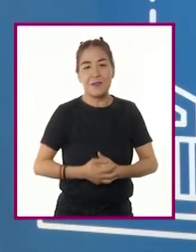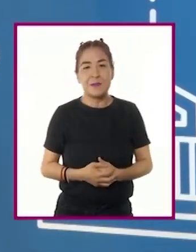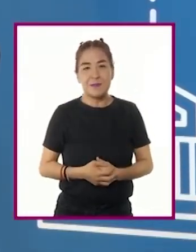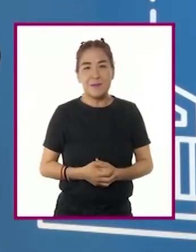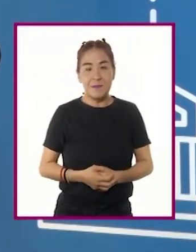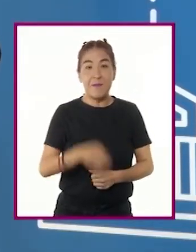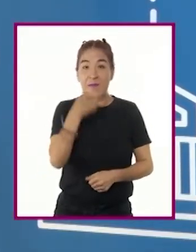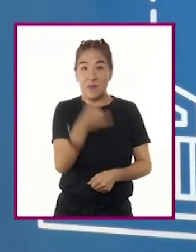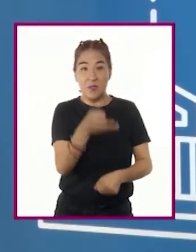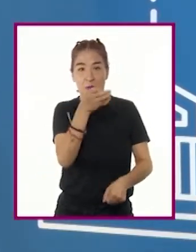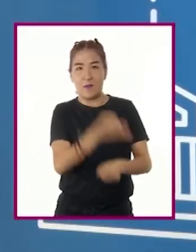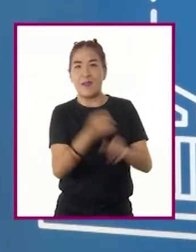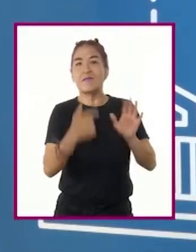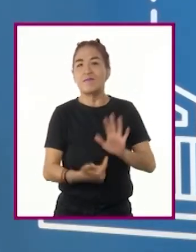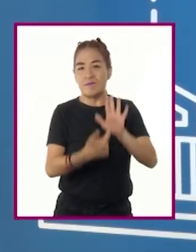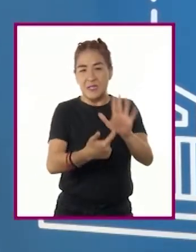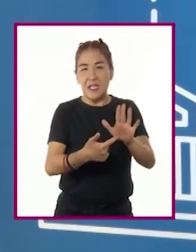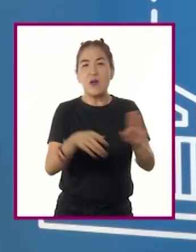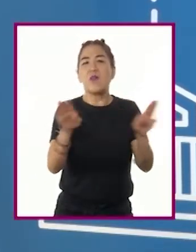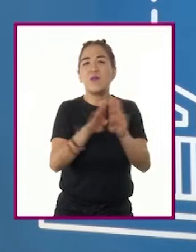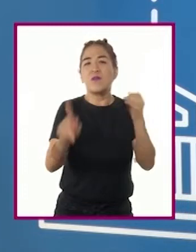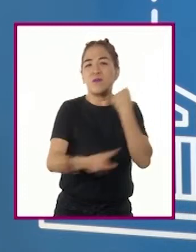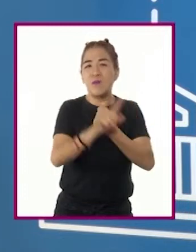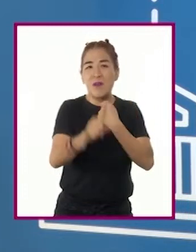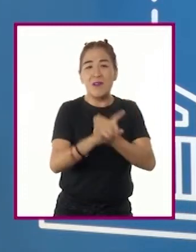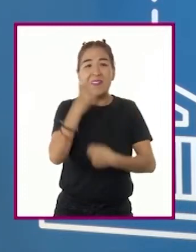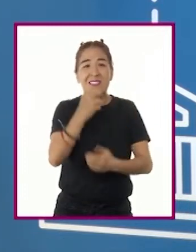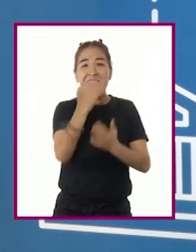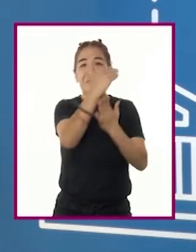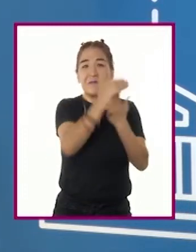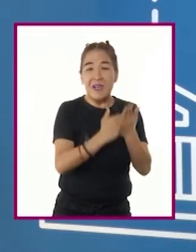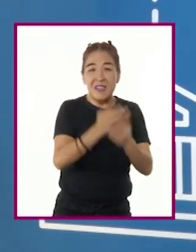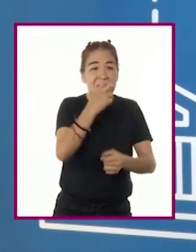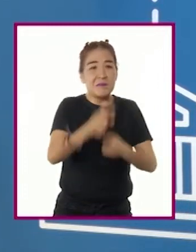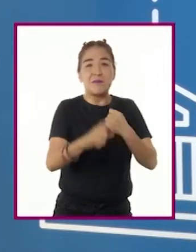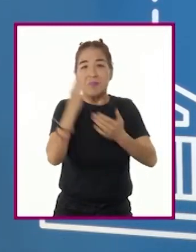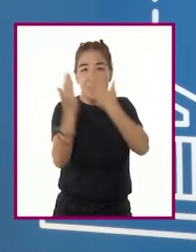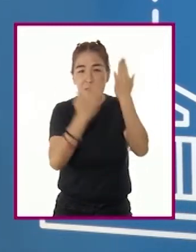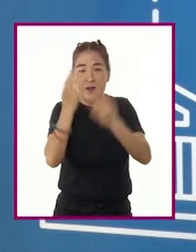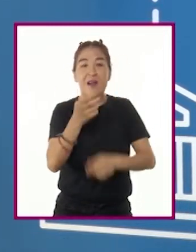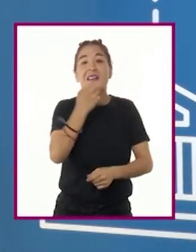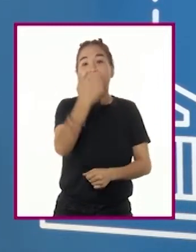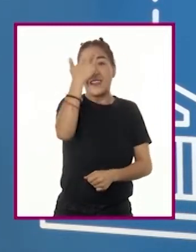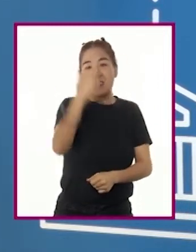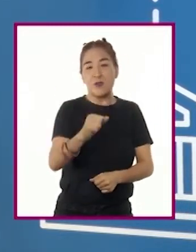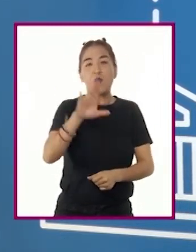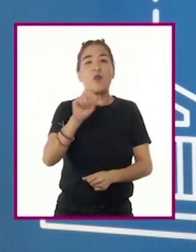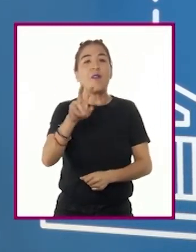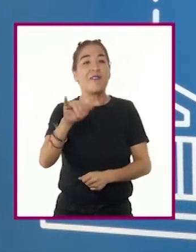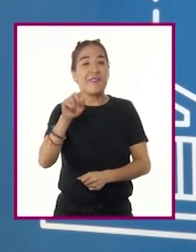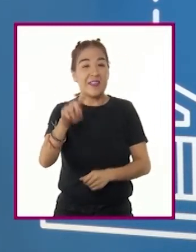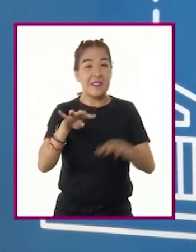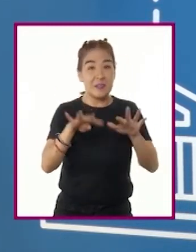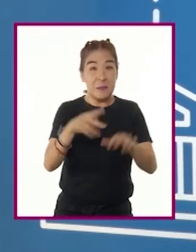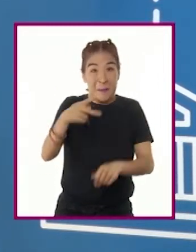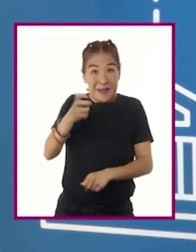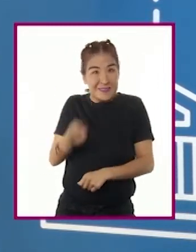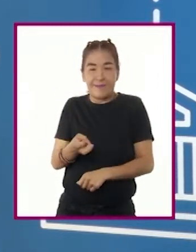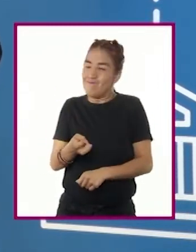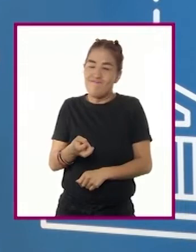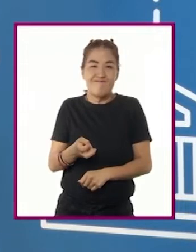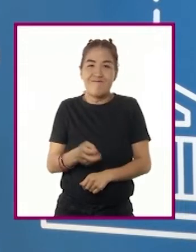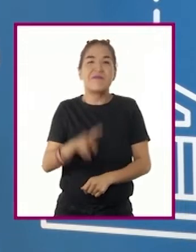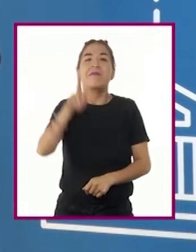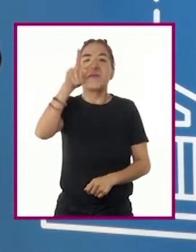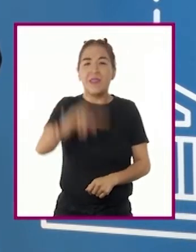Visto de esta manera, pareciera que el rezago se dio a partir de la pandemia por COVID-19, pero esto no es así. En